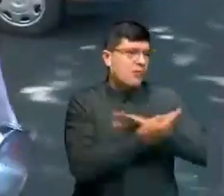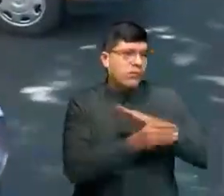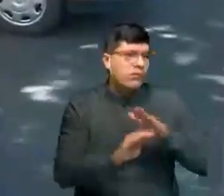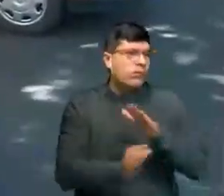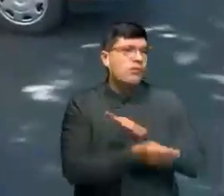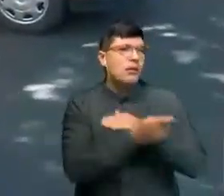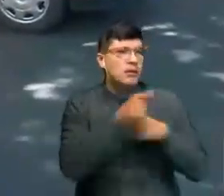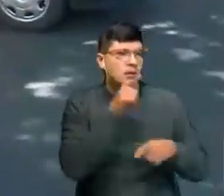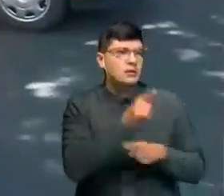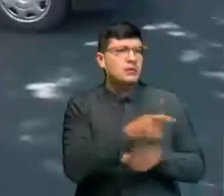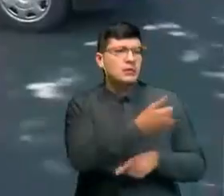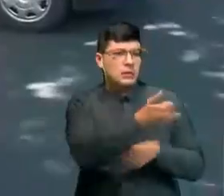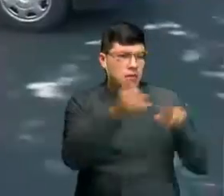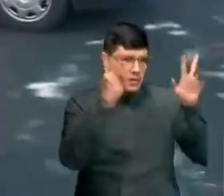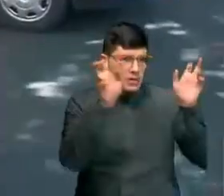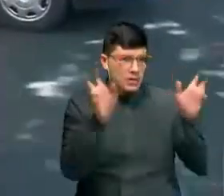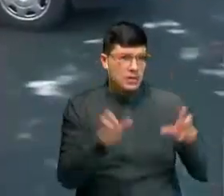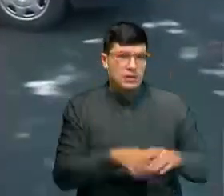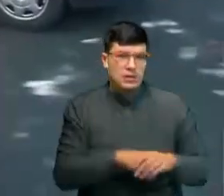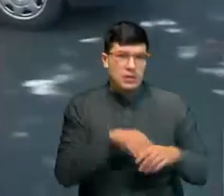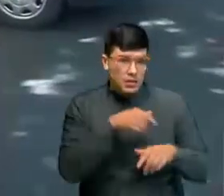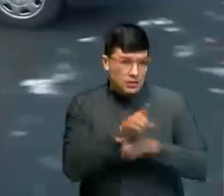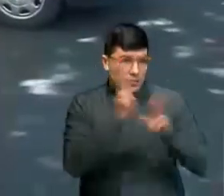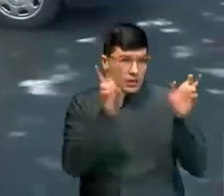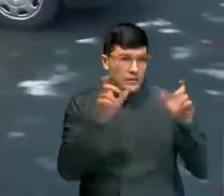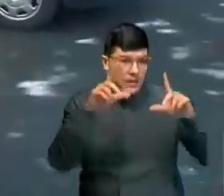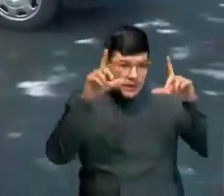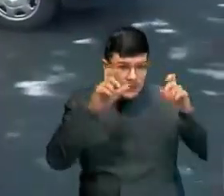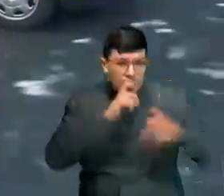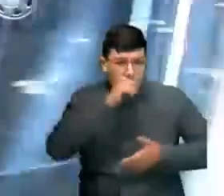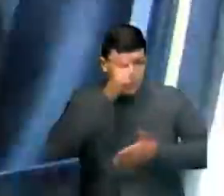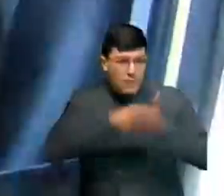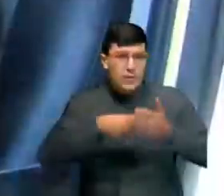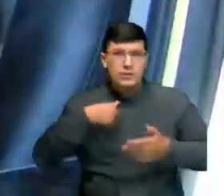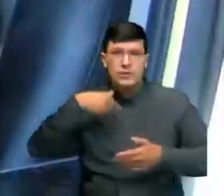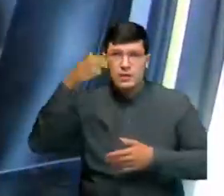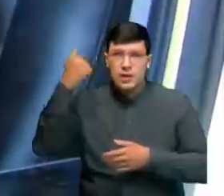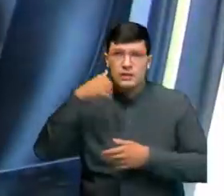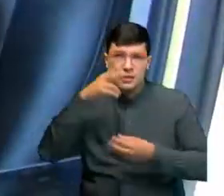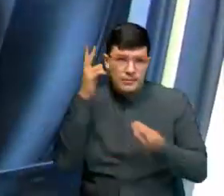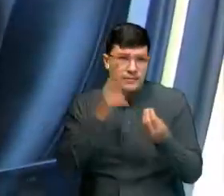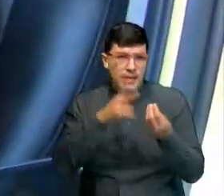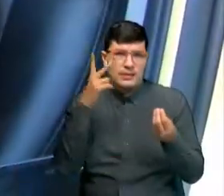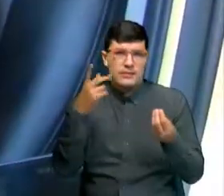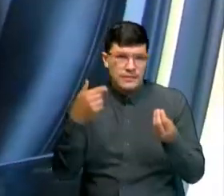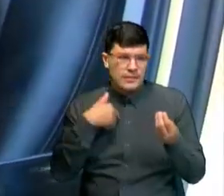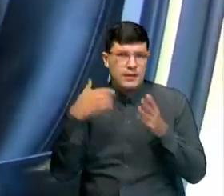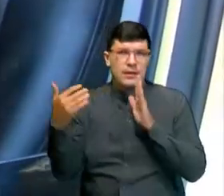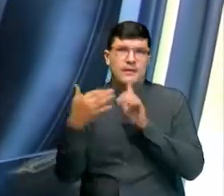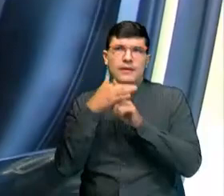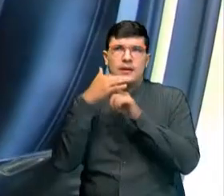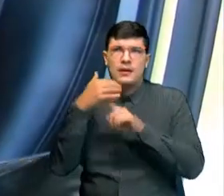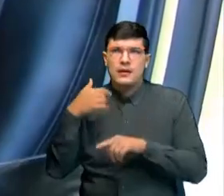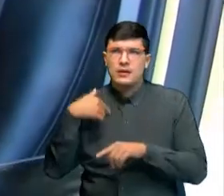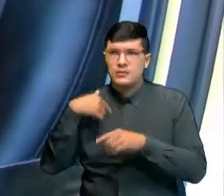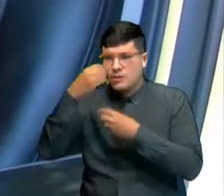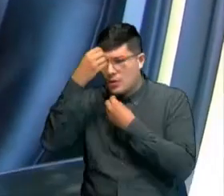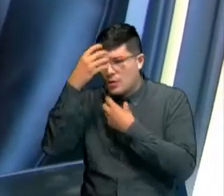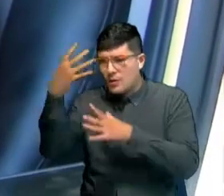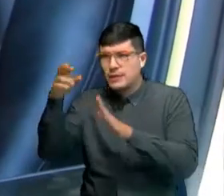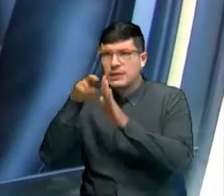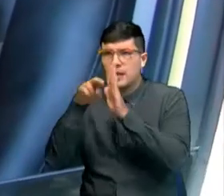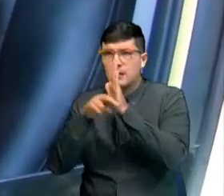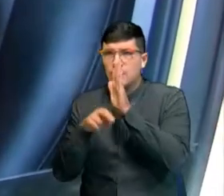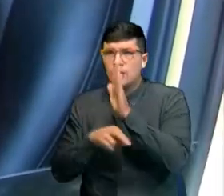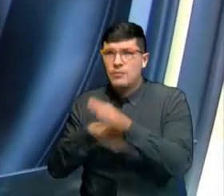presentando con este tema, con el tema de las fotomultas. Yo he sido víctima. Acatar las órdenes, simplemente. Yo siempre hay que cumplir la